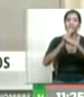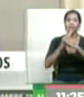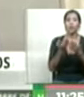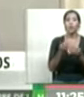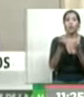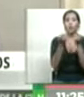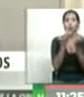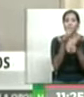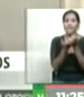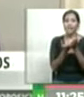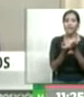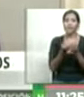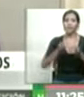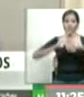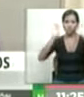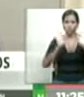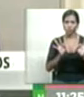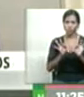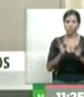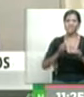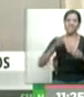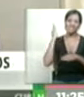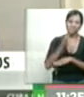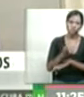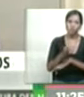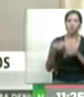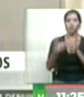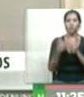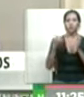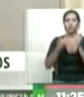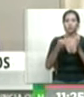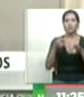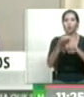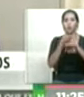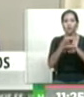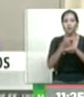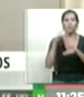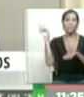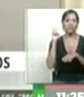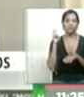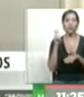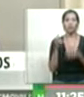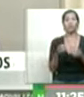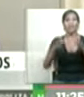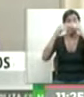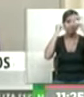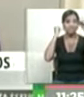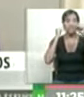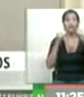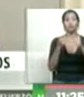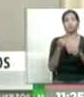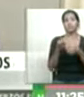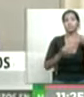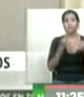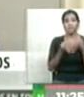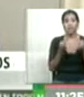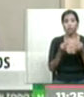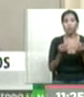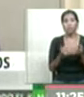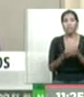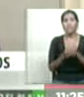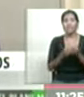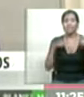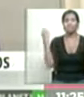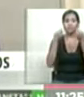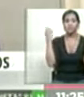de sanciones contra las instituciones del Estado venezolano. El canciller Jorge Arreaza ha comenzado esta campaña desde